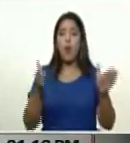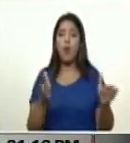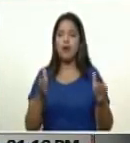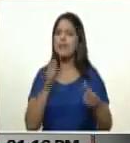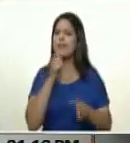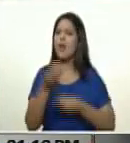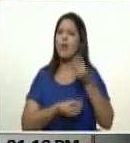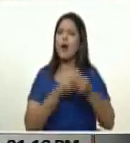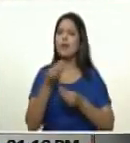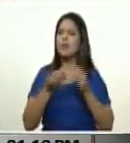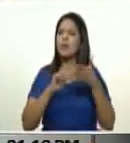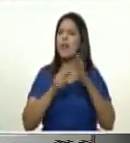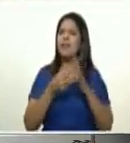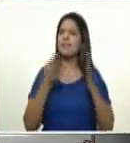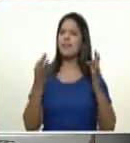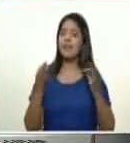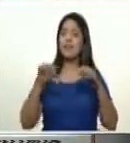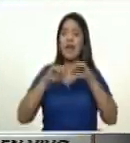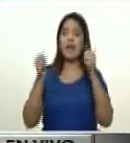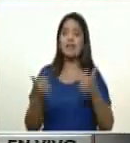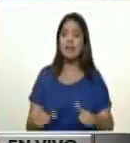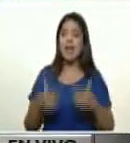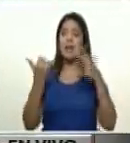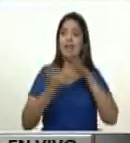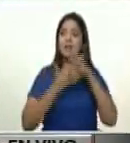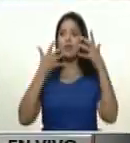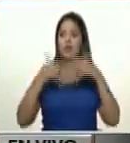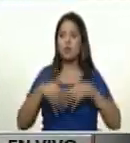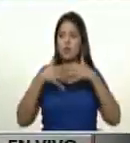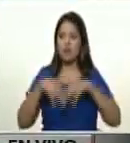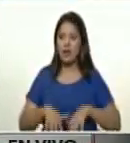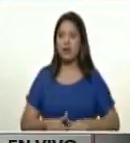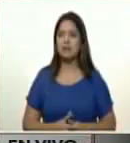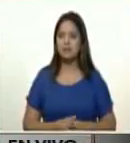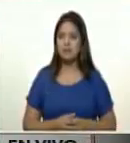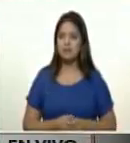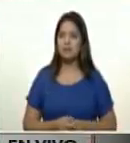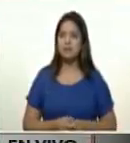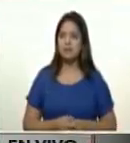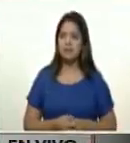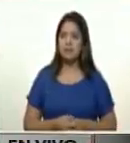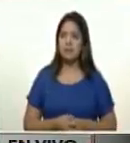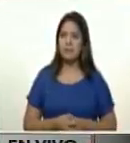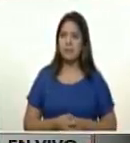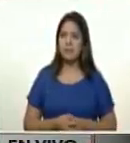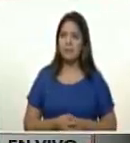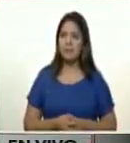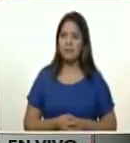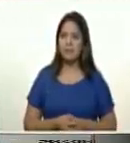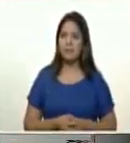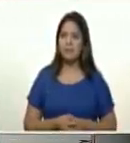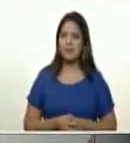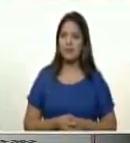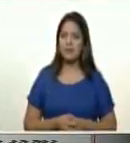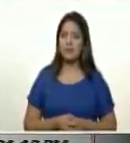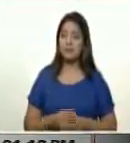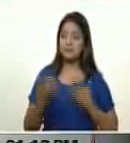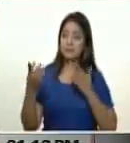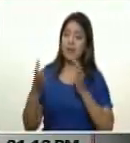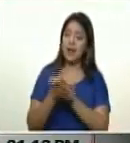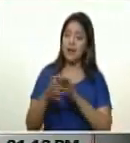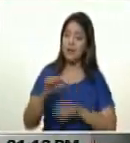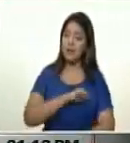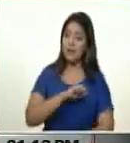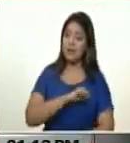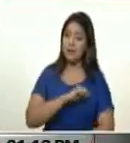una técnica artesanal industrial. Exactamente. Correcto. Trabajadores, dame la mano aquí al camarada. No se te vaya a